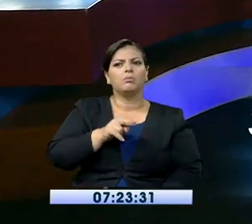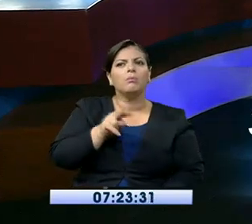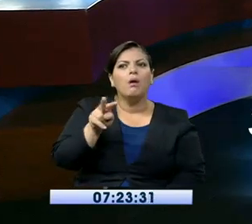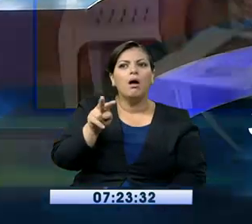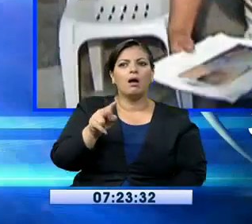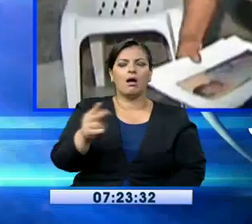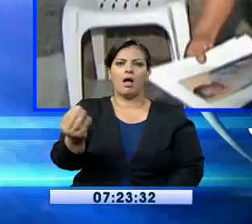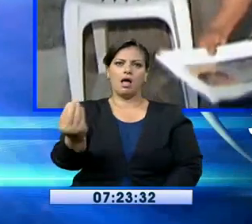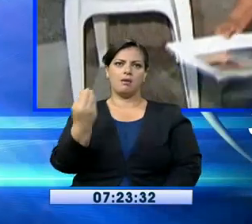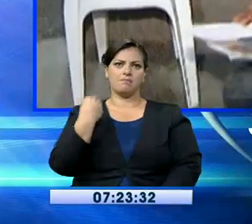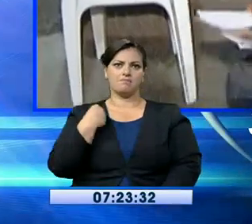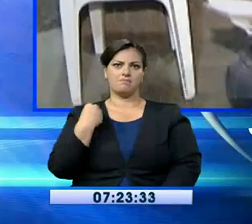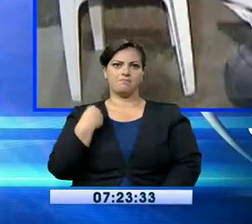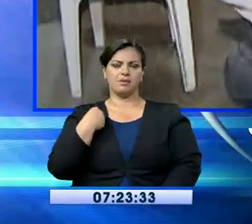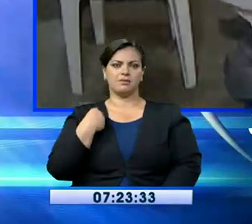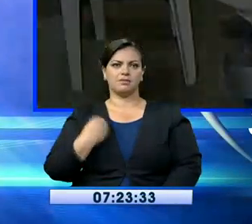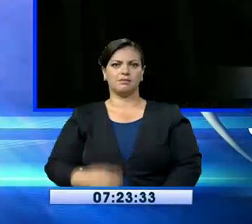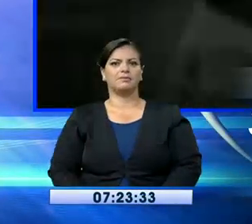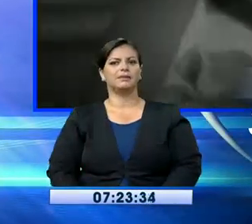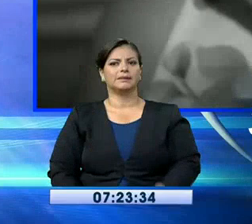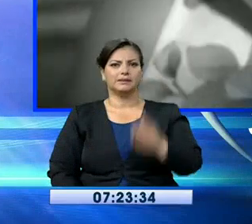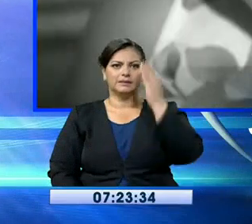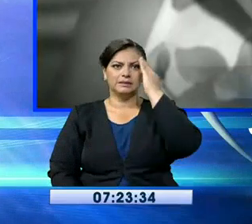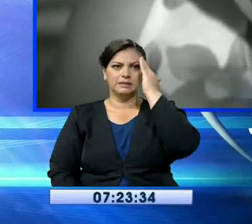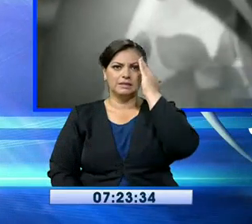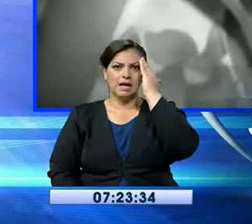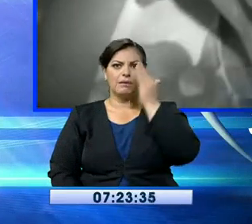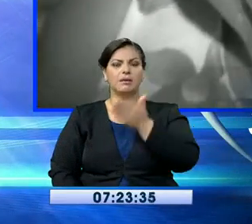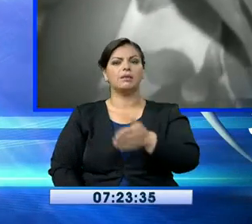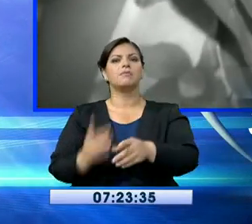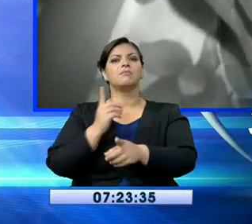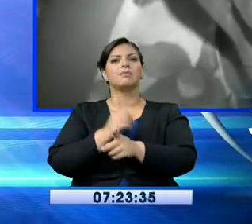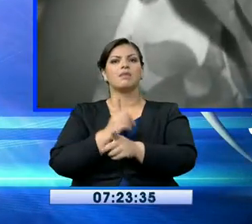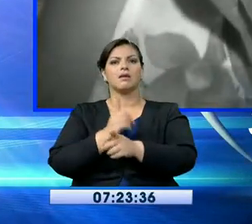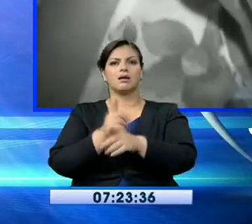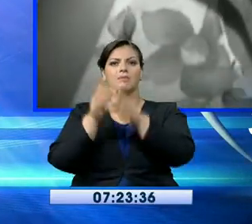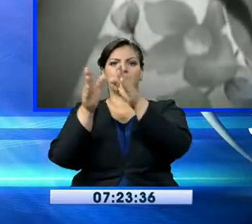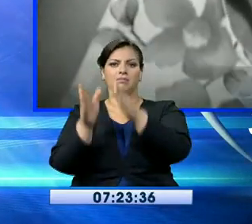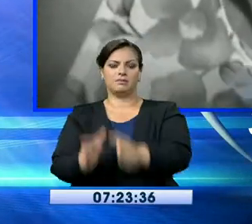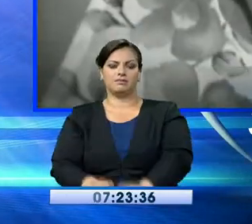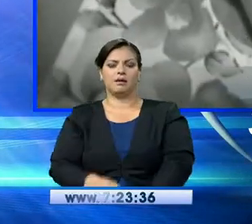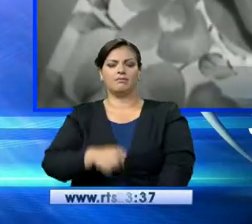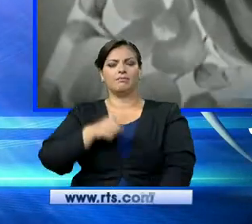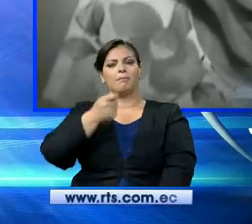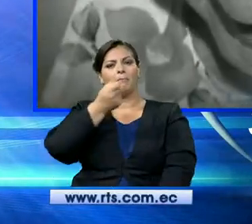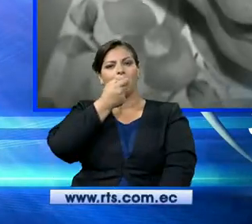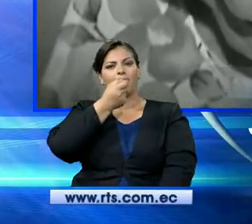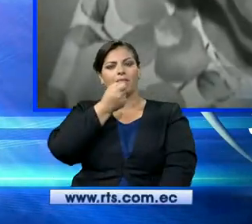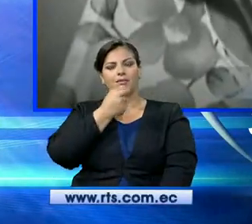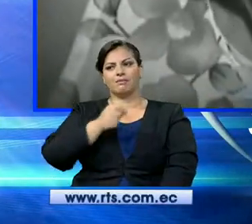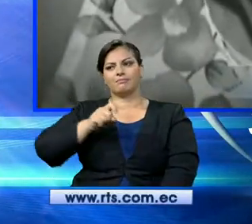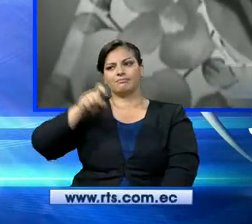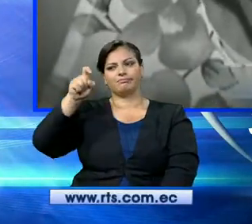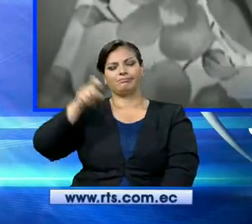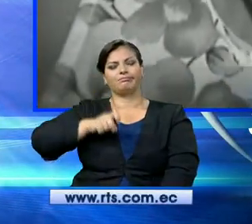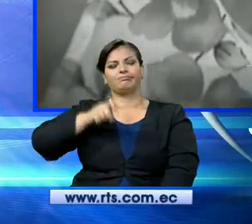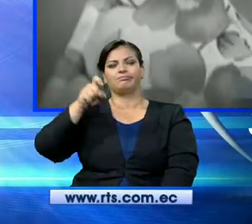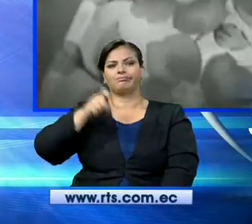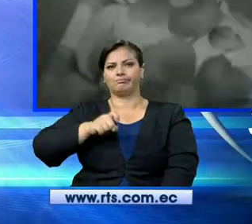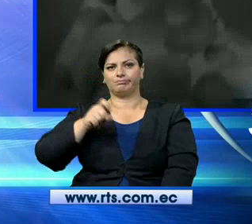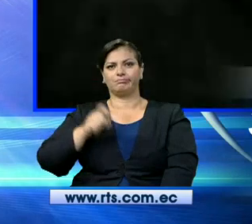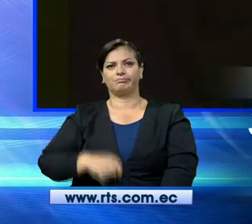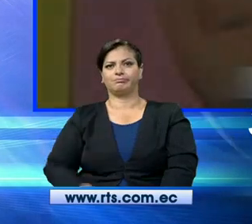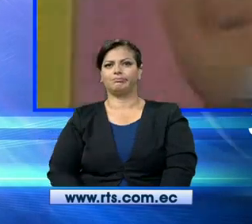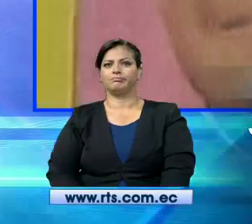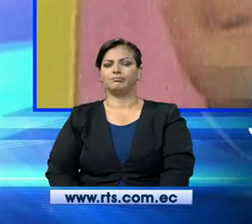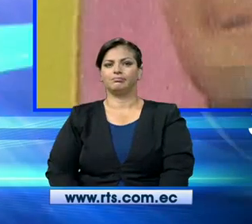todo porque dada su condición de salud, requiere, como bien lo decíamos en la nota informativa, de medicación especial que